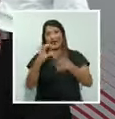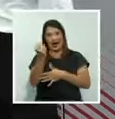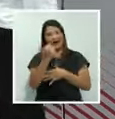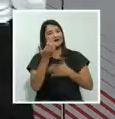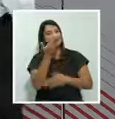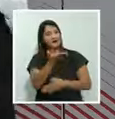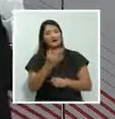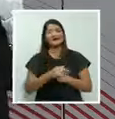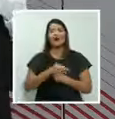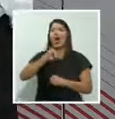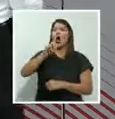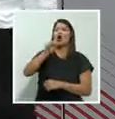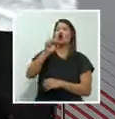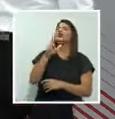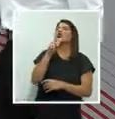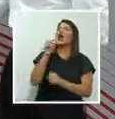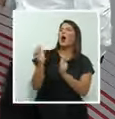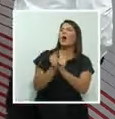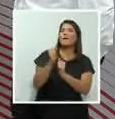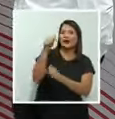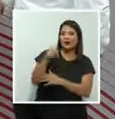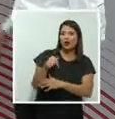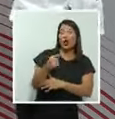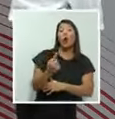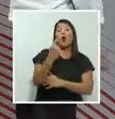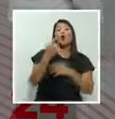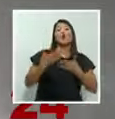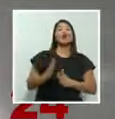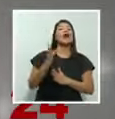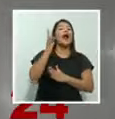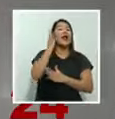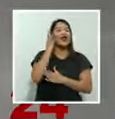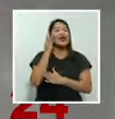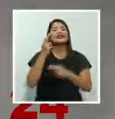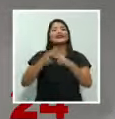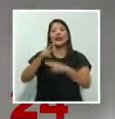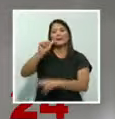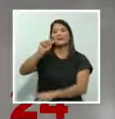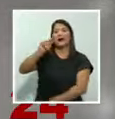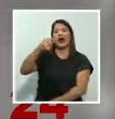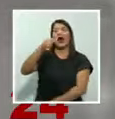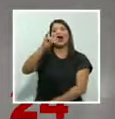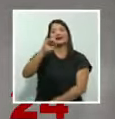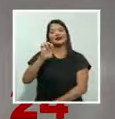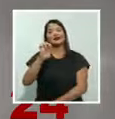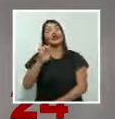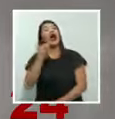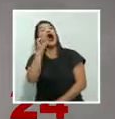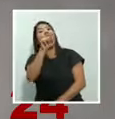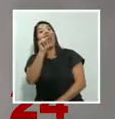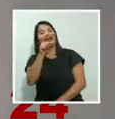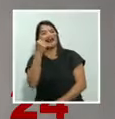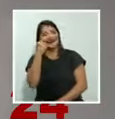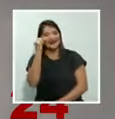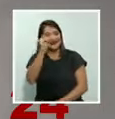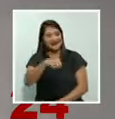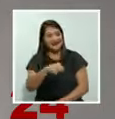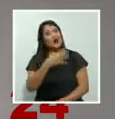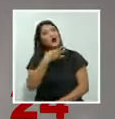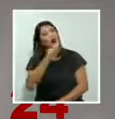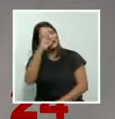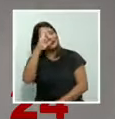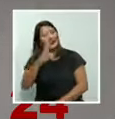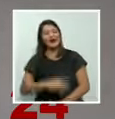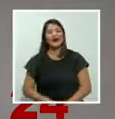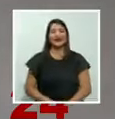don José. Don José, ¿quién lo acompaña el día de hoy? Una hija. ¿Una hija? Angie. Una de las hijas. Muy bien, Angie, ahí está. Está. Muy bien, Angie, un placer